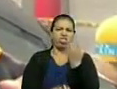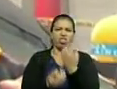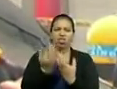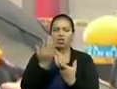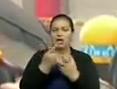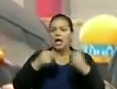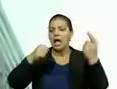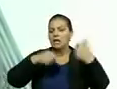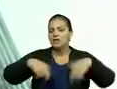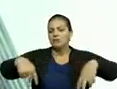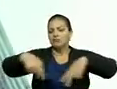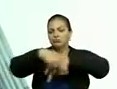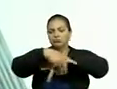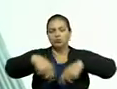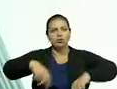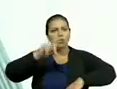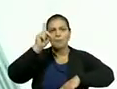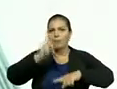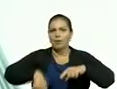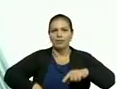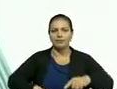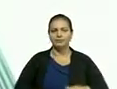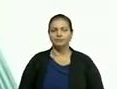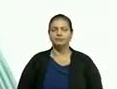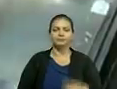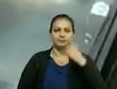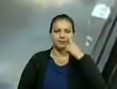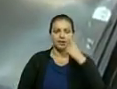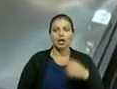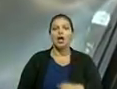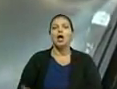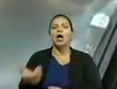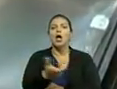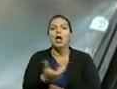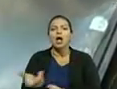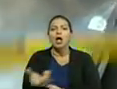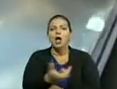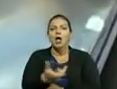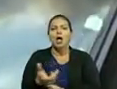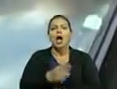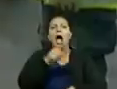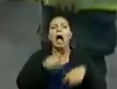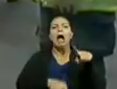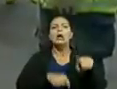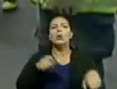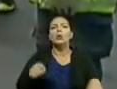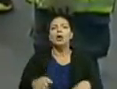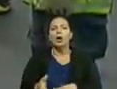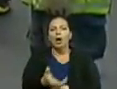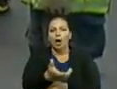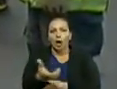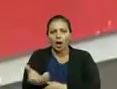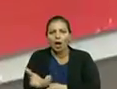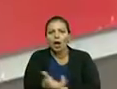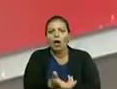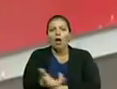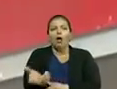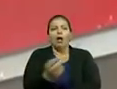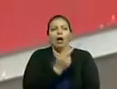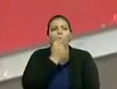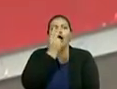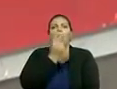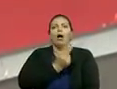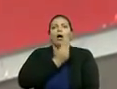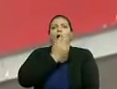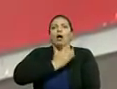sobre todo. Algunos bomberos fueron atendidos de inmediato tras sufrir síntomas de asfixia. A la